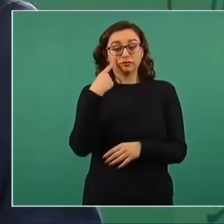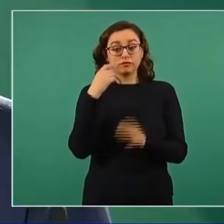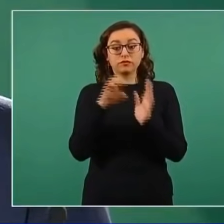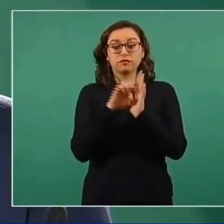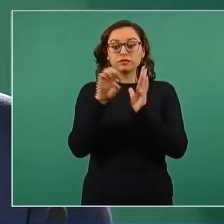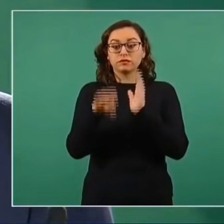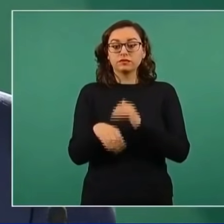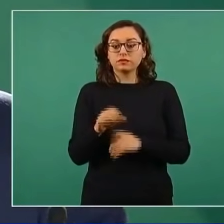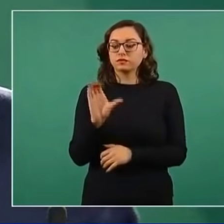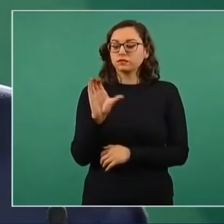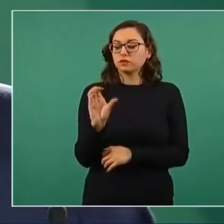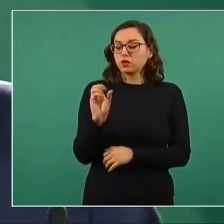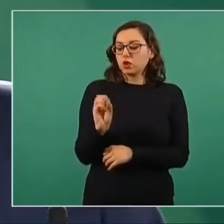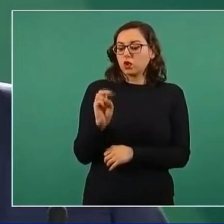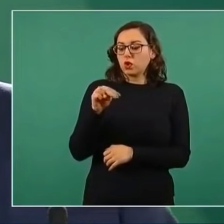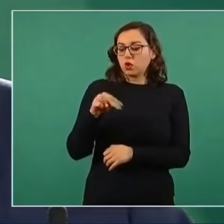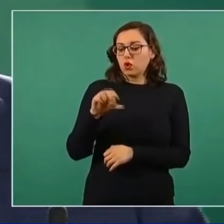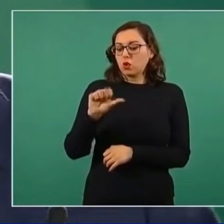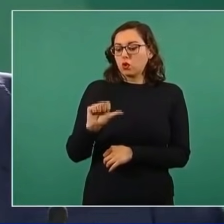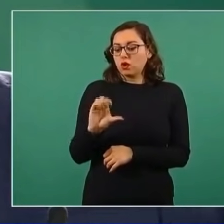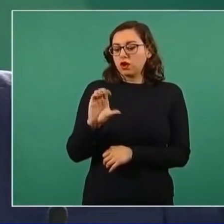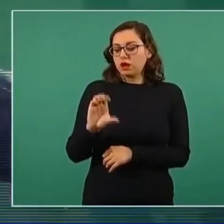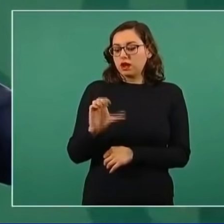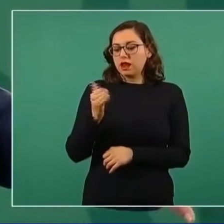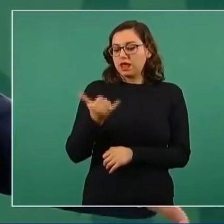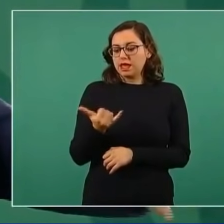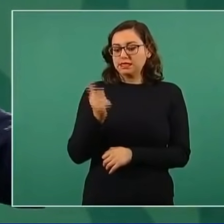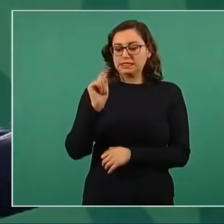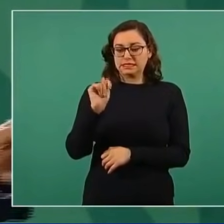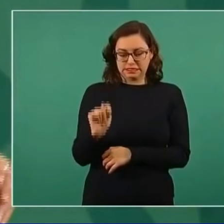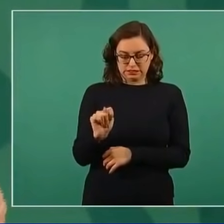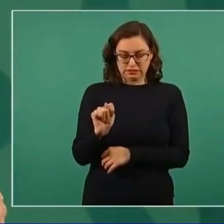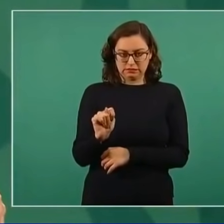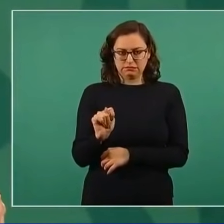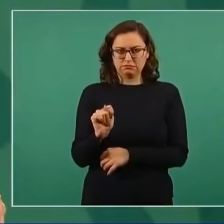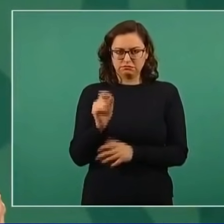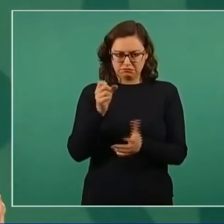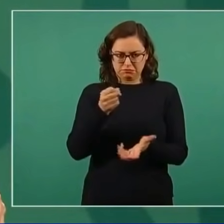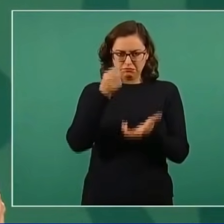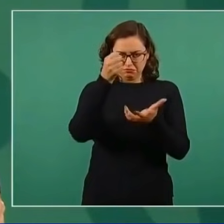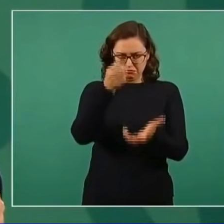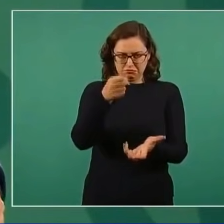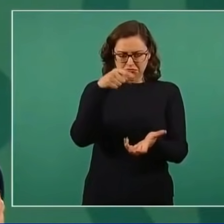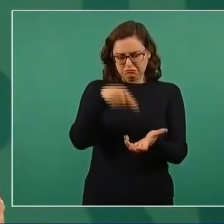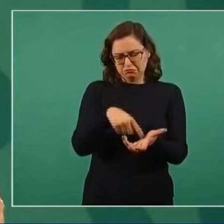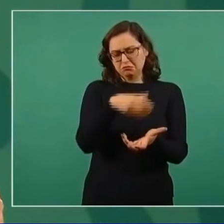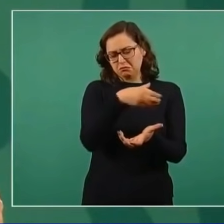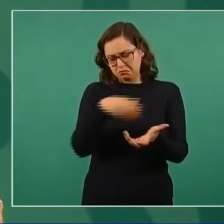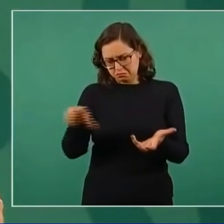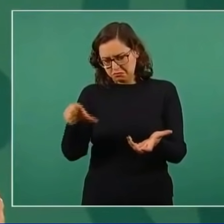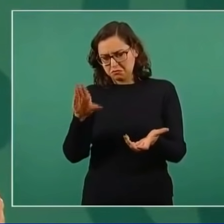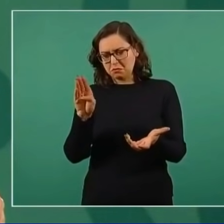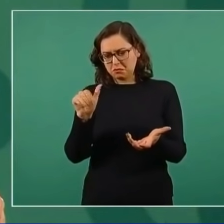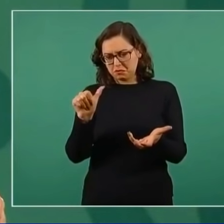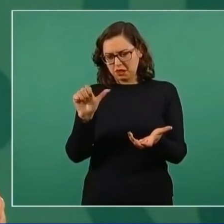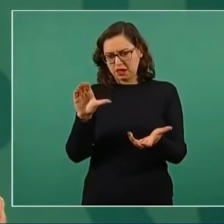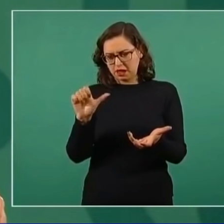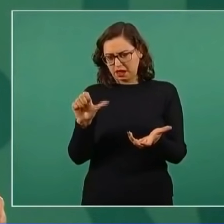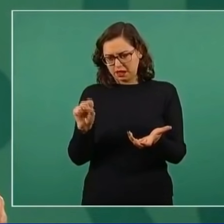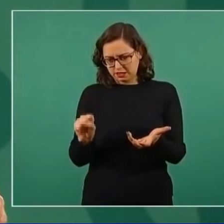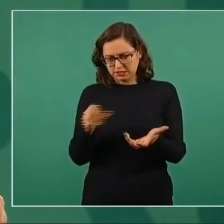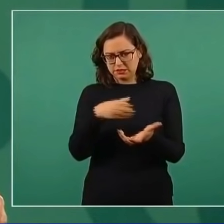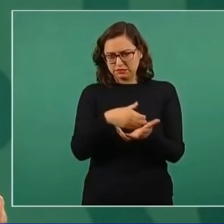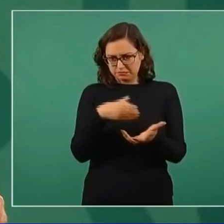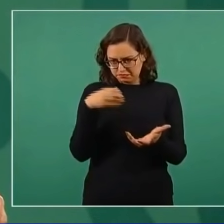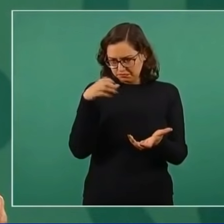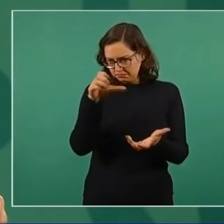parte, haciendo a un lado las becas y lo que se tiene que entregar y se debe de seguir